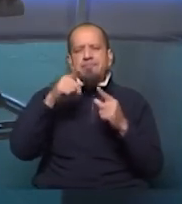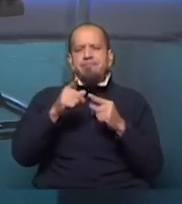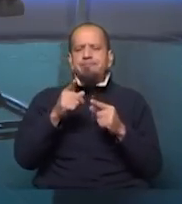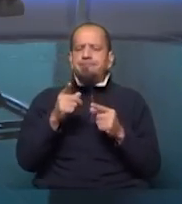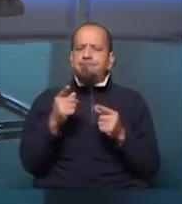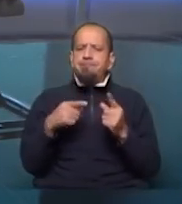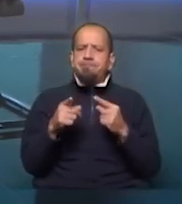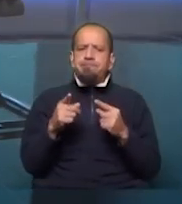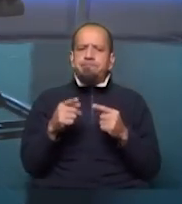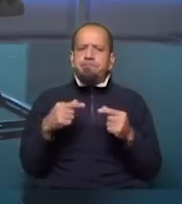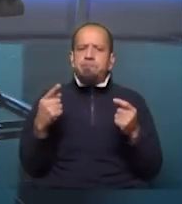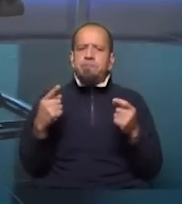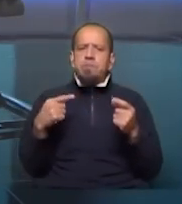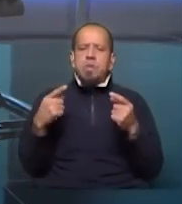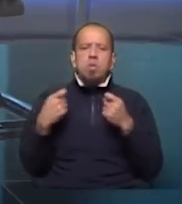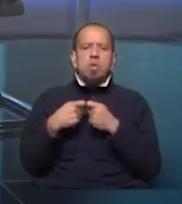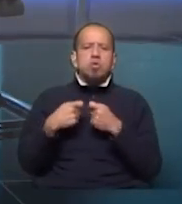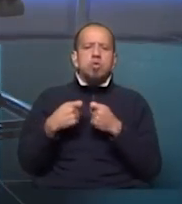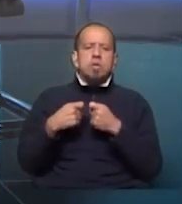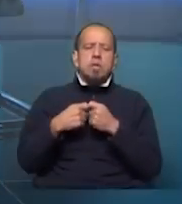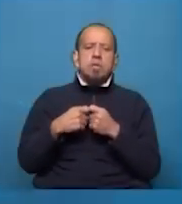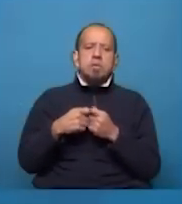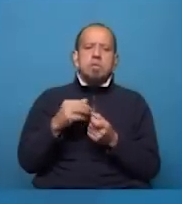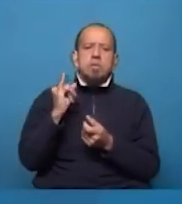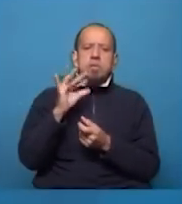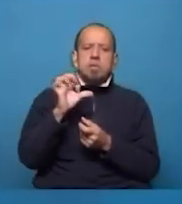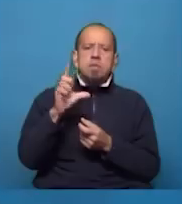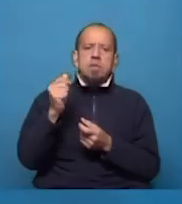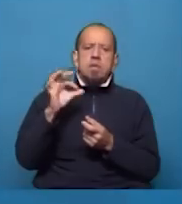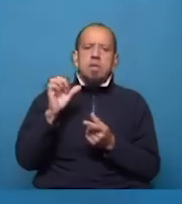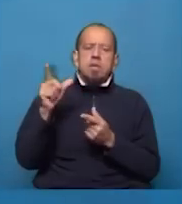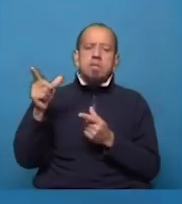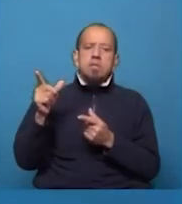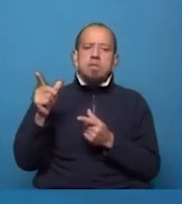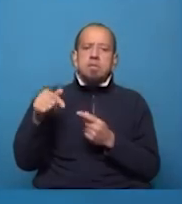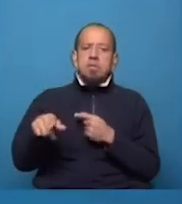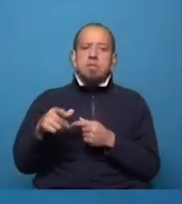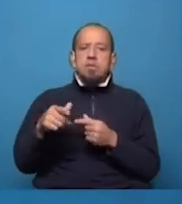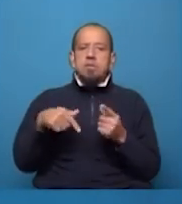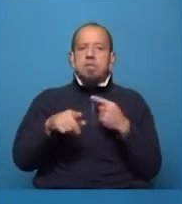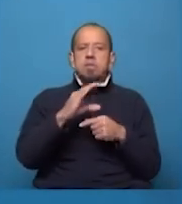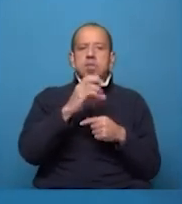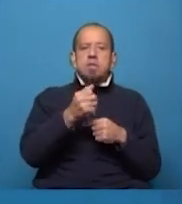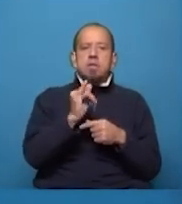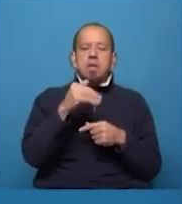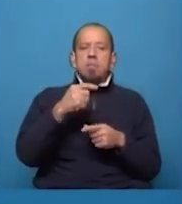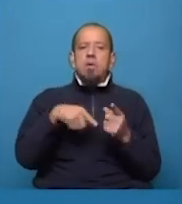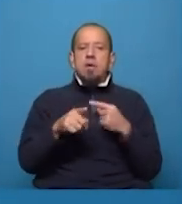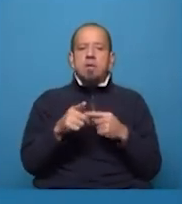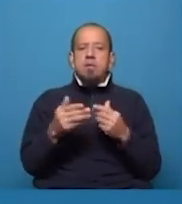con una sociedad de Islas virgen y la hipotecaban con una sociedad de Caimán